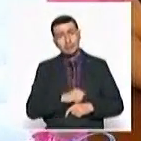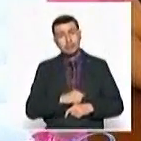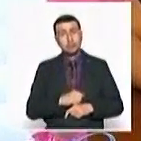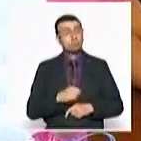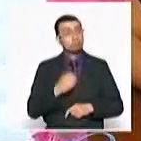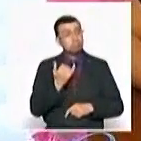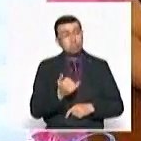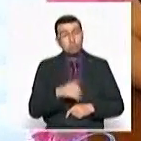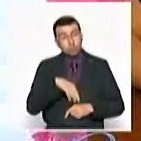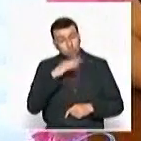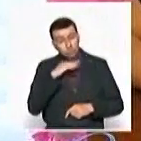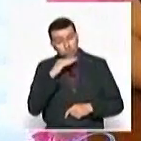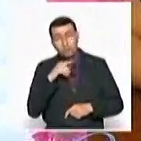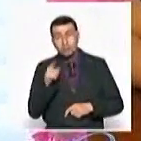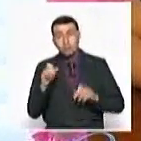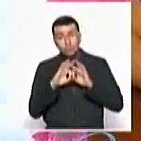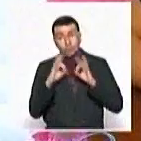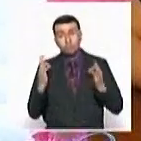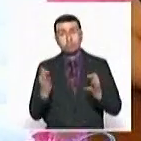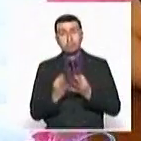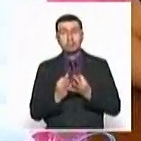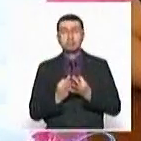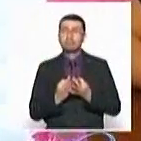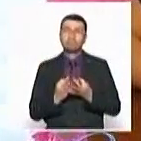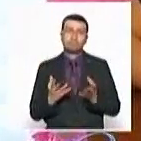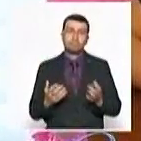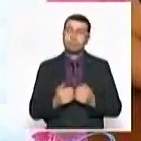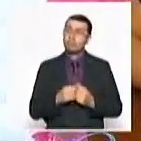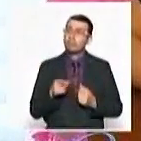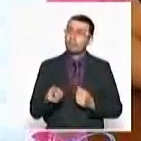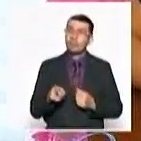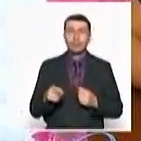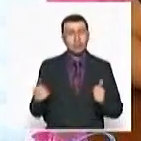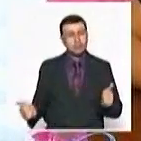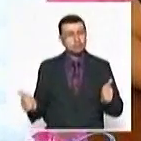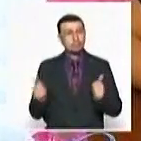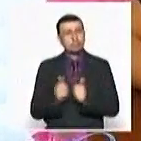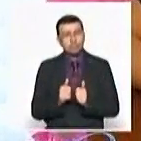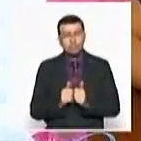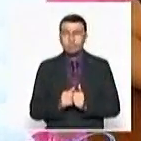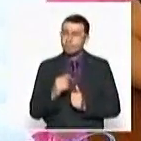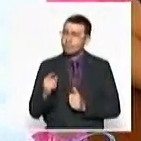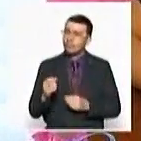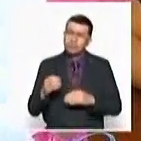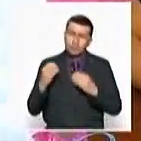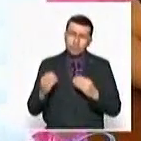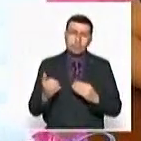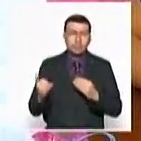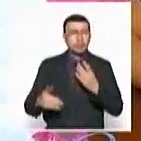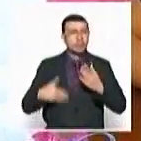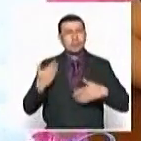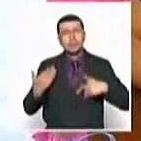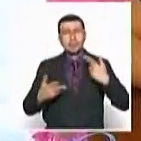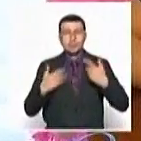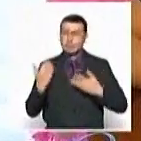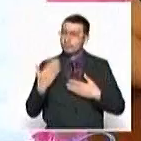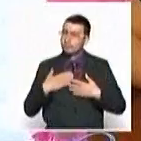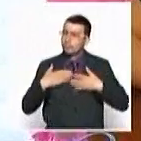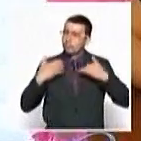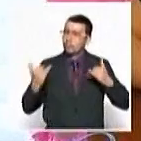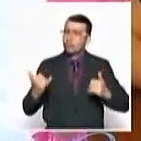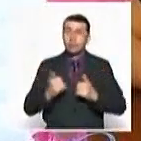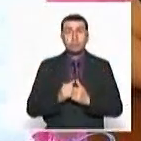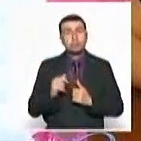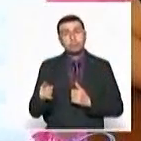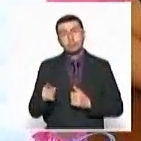suficiente a nuestras familias. Entonces, que estas Navidades estemos con ellos y disfrutemos al máximo de nuestros seres queridos para así poder tener unas